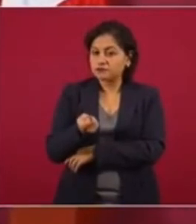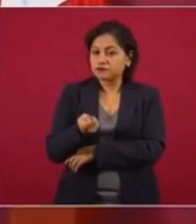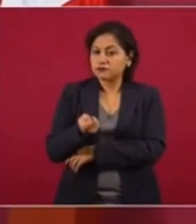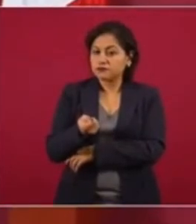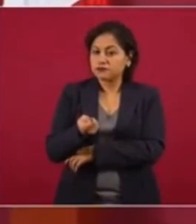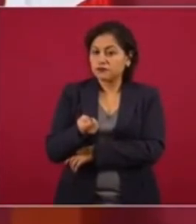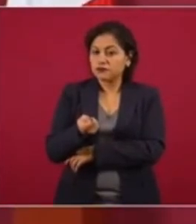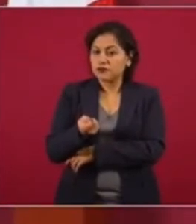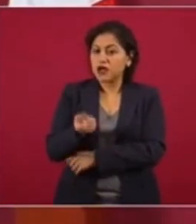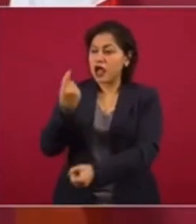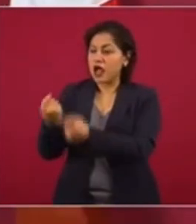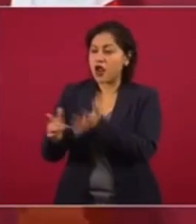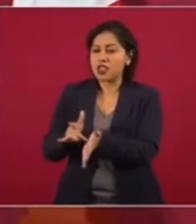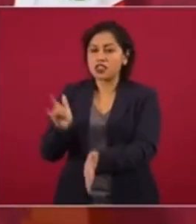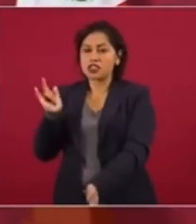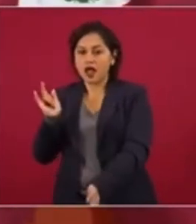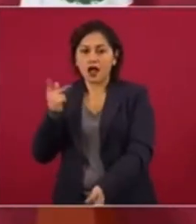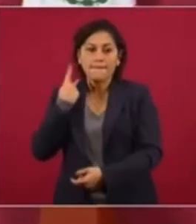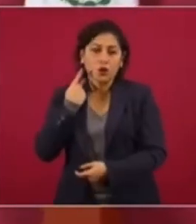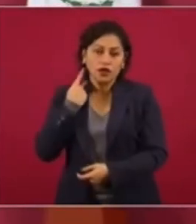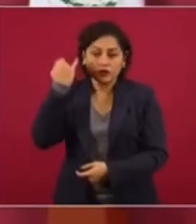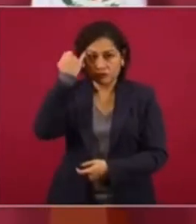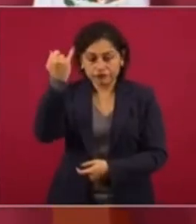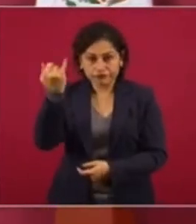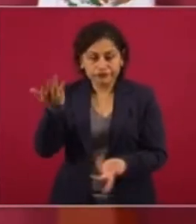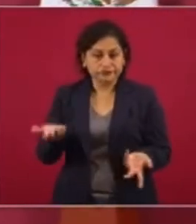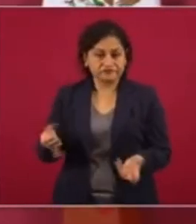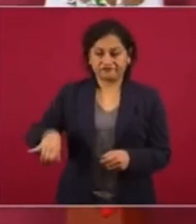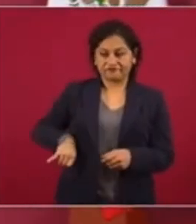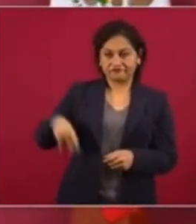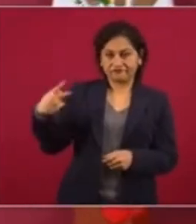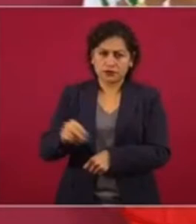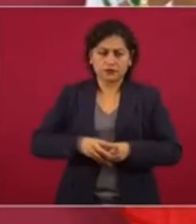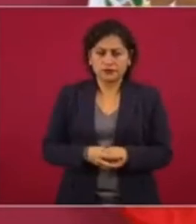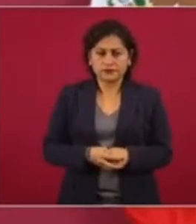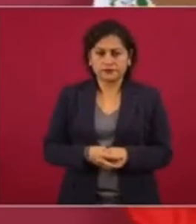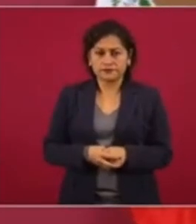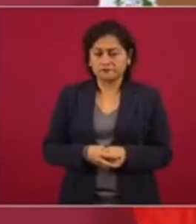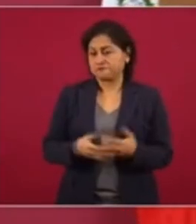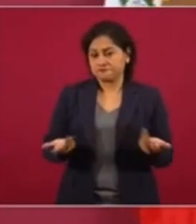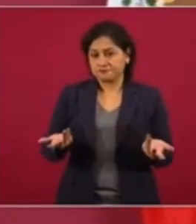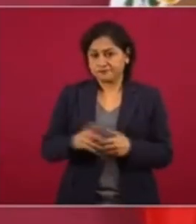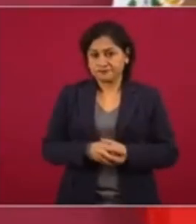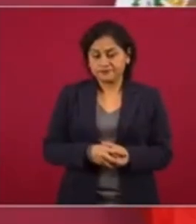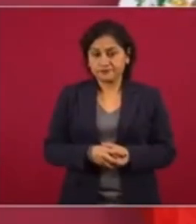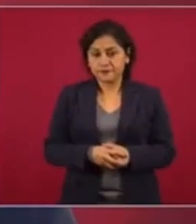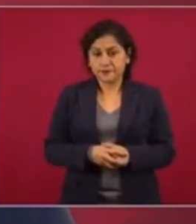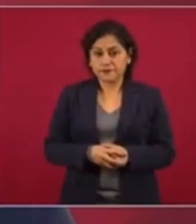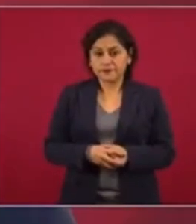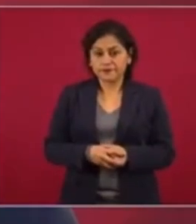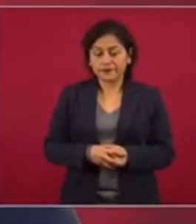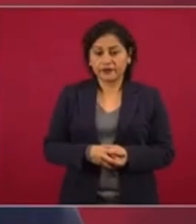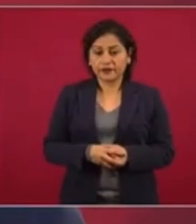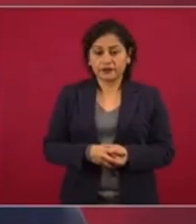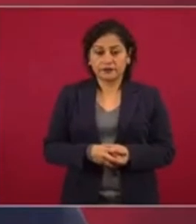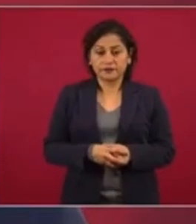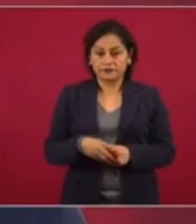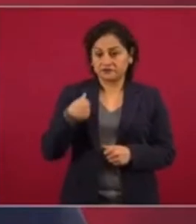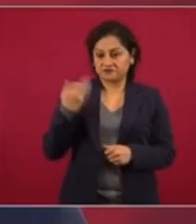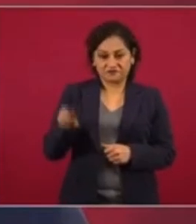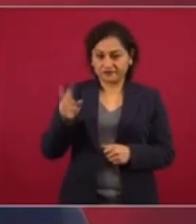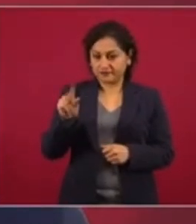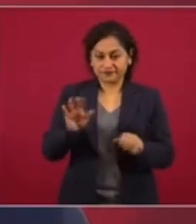la institución presidencial con propósitos políticos, con propósitos electorales. No, lo voy a